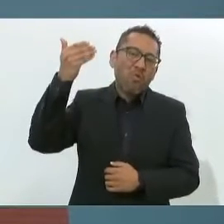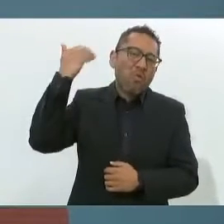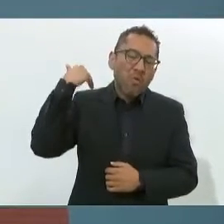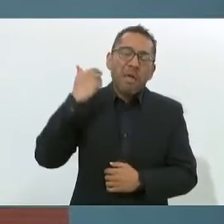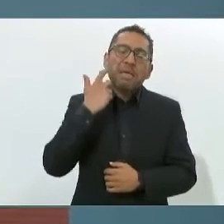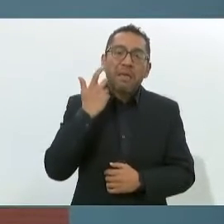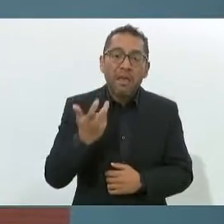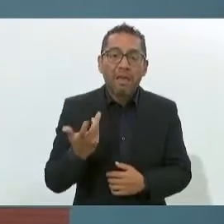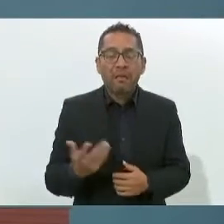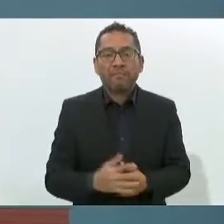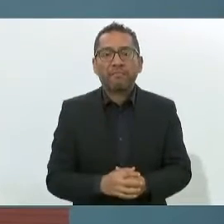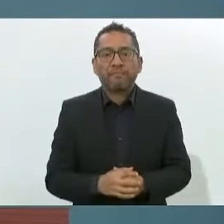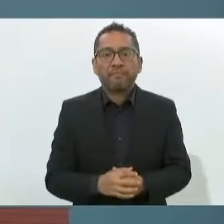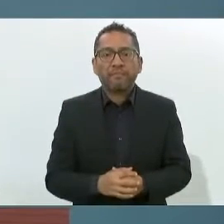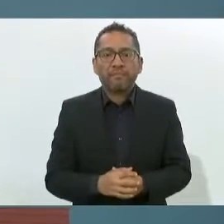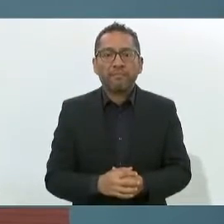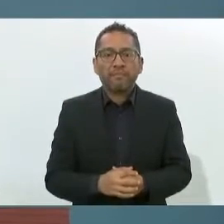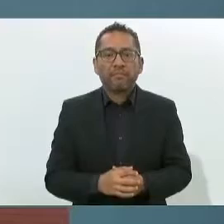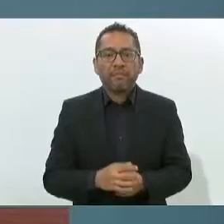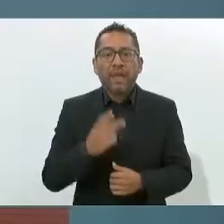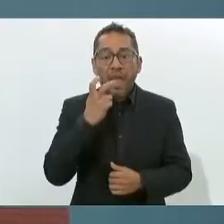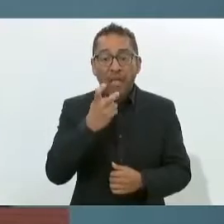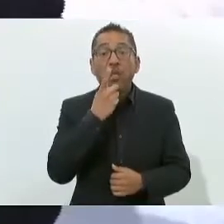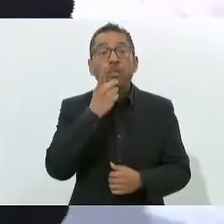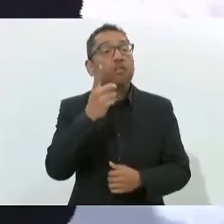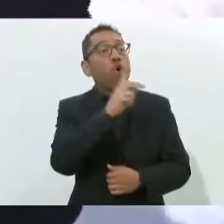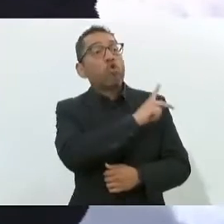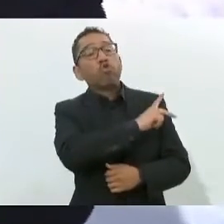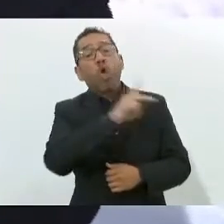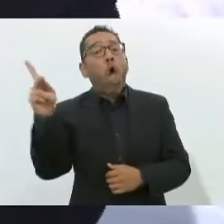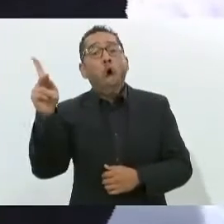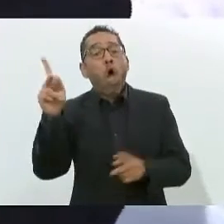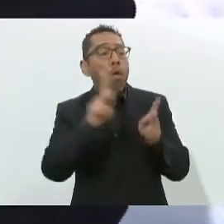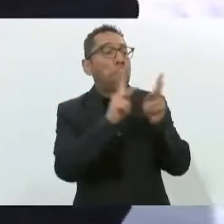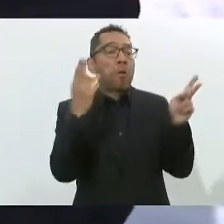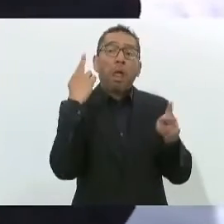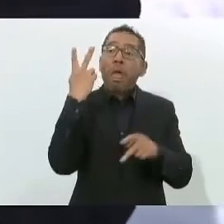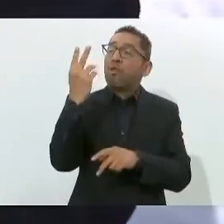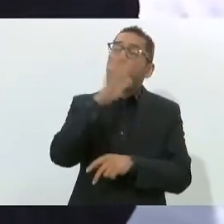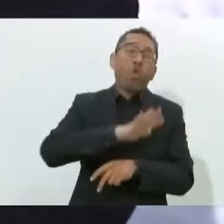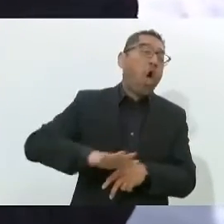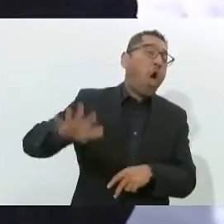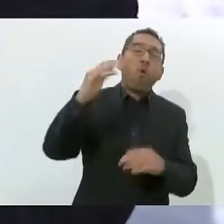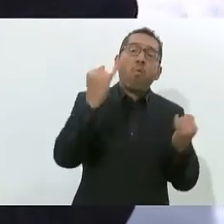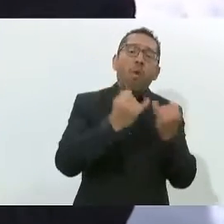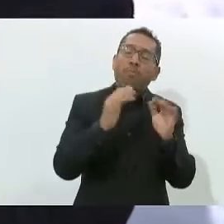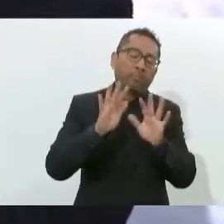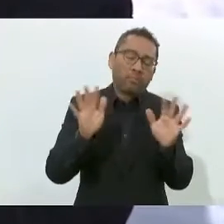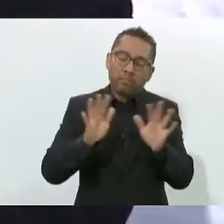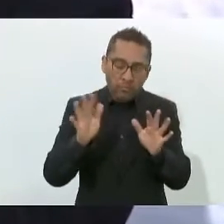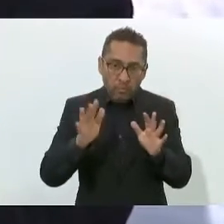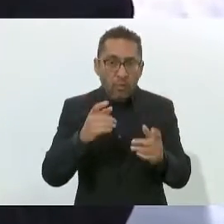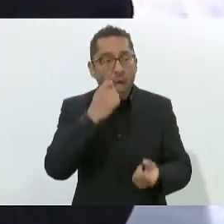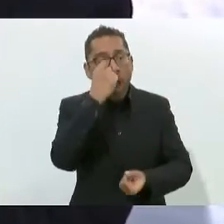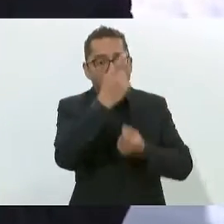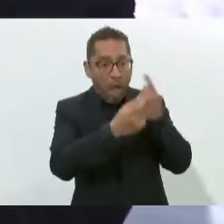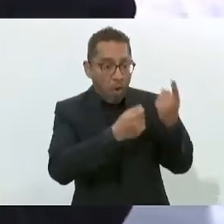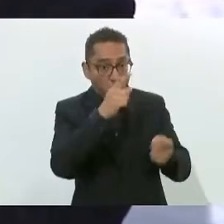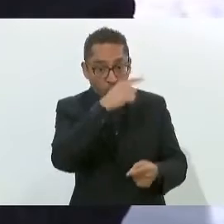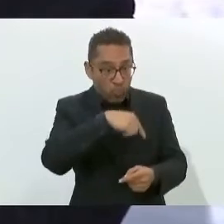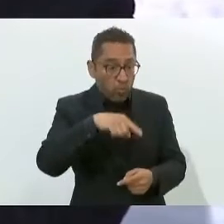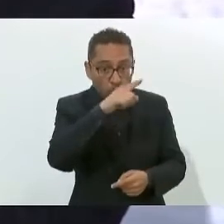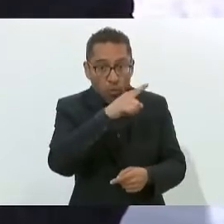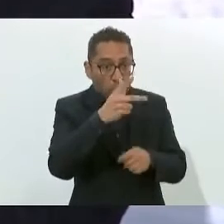digo no generalizando porque hay medios que sí actúan con apego a la